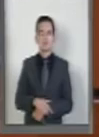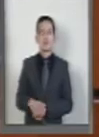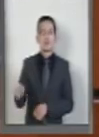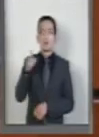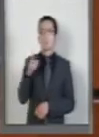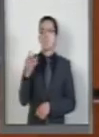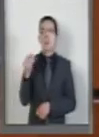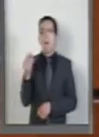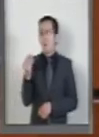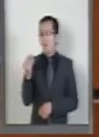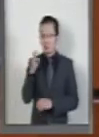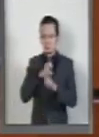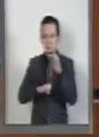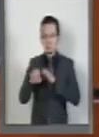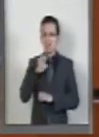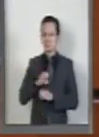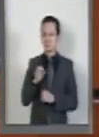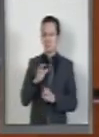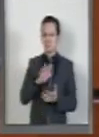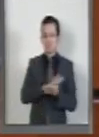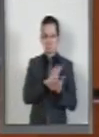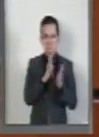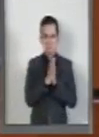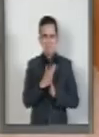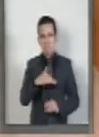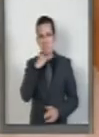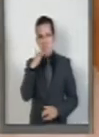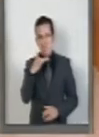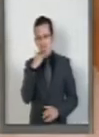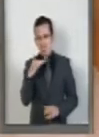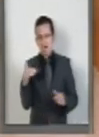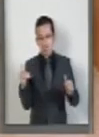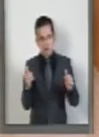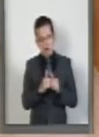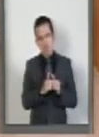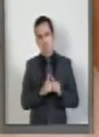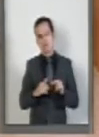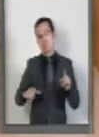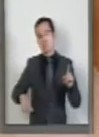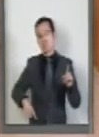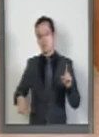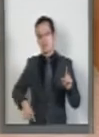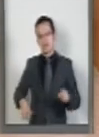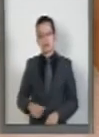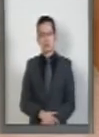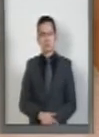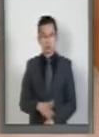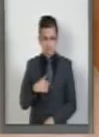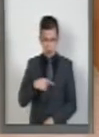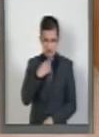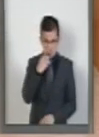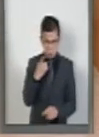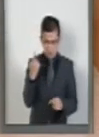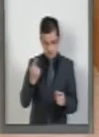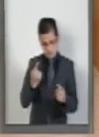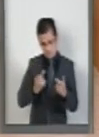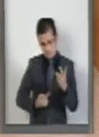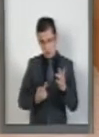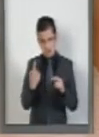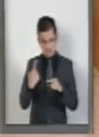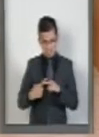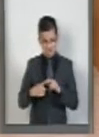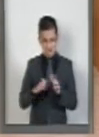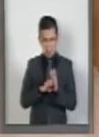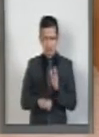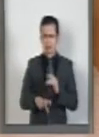de corrupción en colusión con autoridades. Y no voy a mencionar ejemplos en esta ocasión para